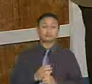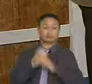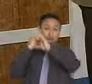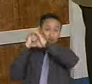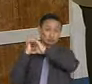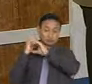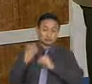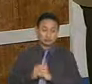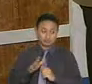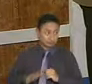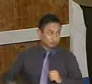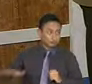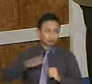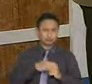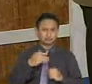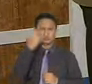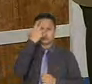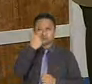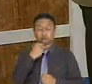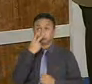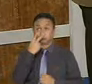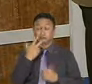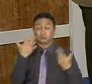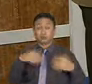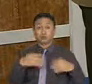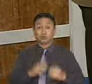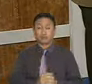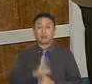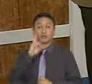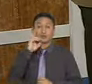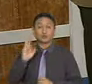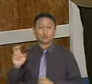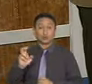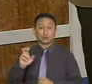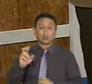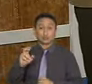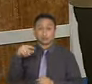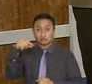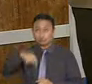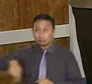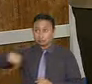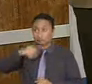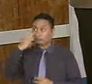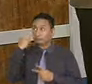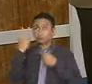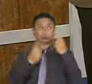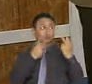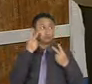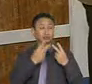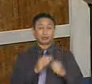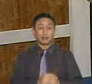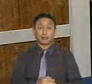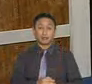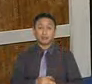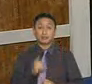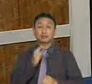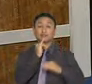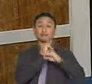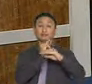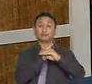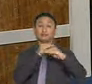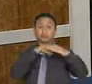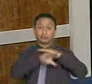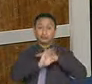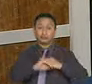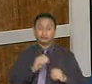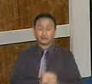un espacio realmente espectacular imponente Así que los turistas cuando transitan por este lugar visitan este la iglesia de San Francisco